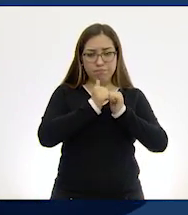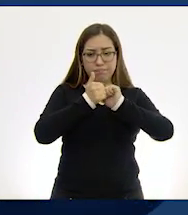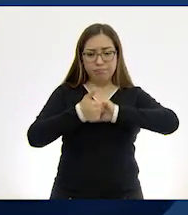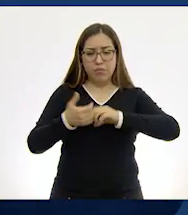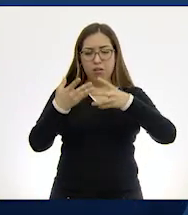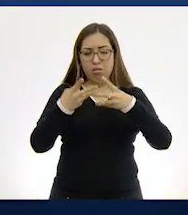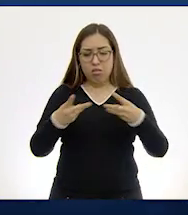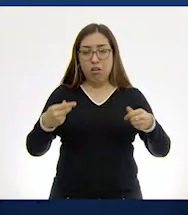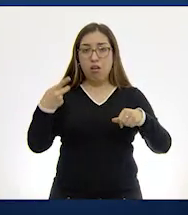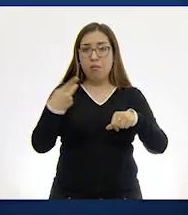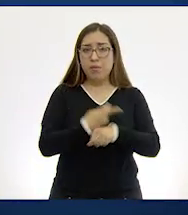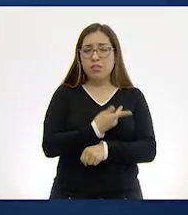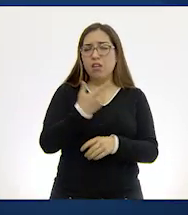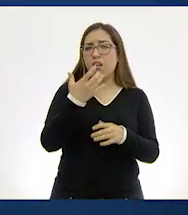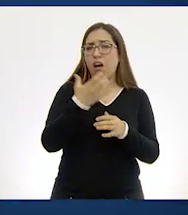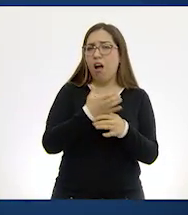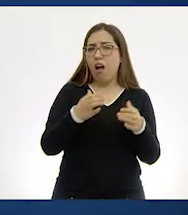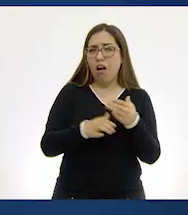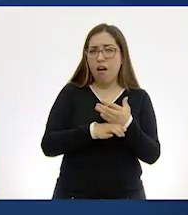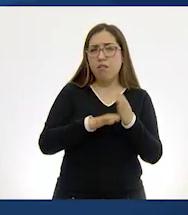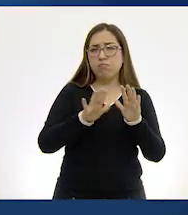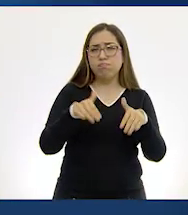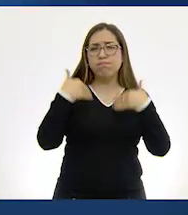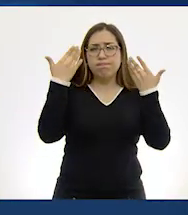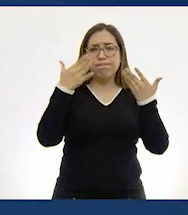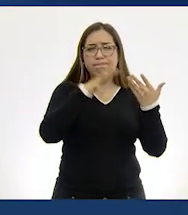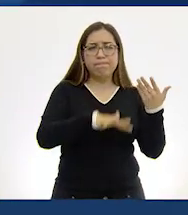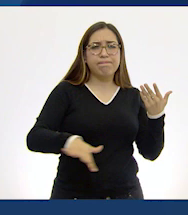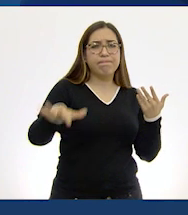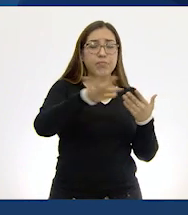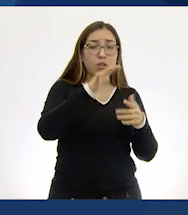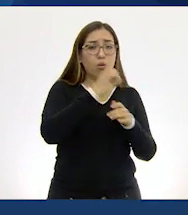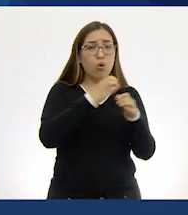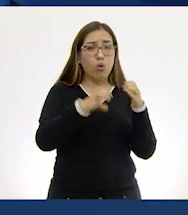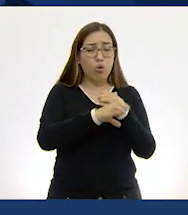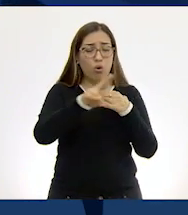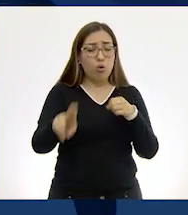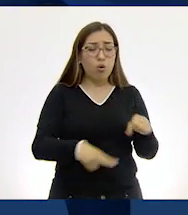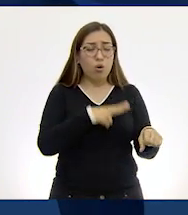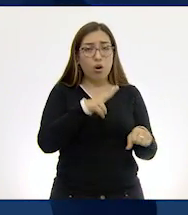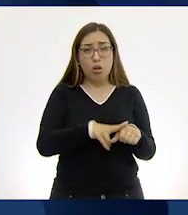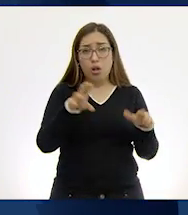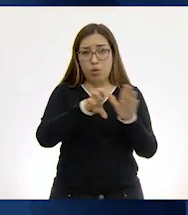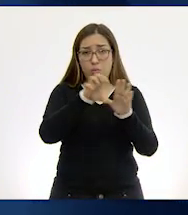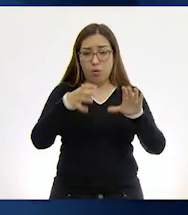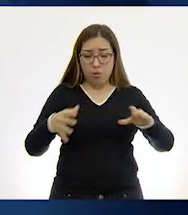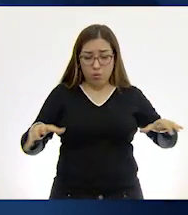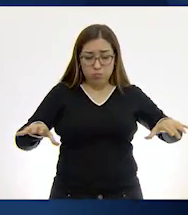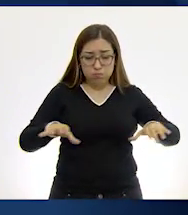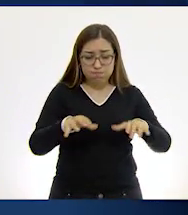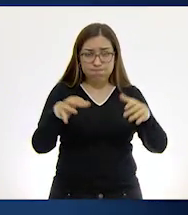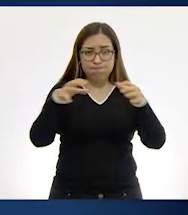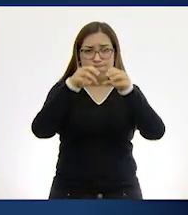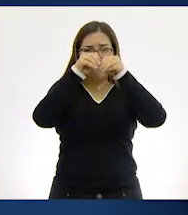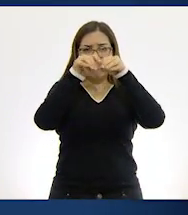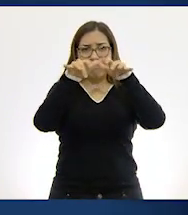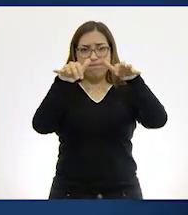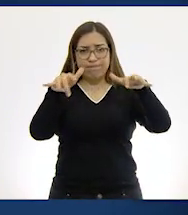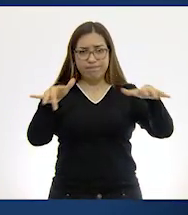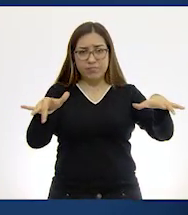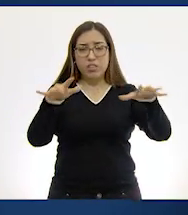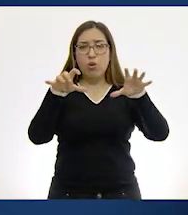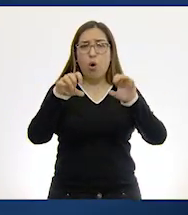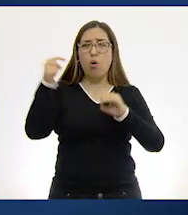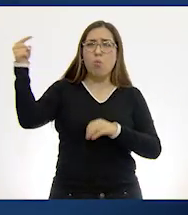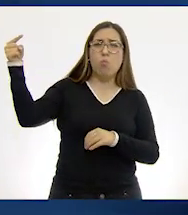cambios ambientales que pueden ser provocados por fenómenos naturales como el vulcanismo o la caída de meteoritos. Dado